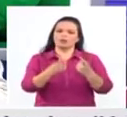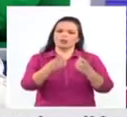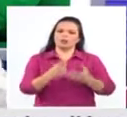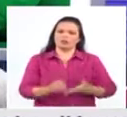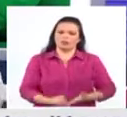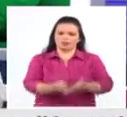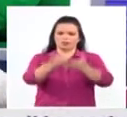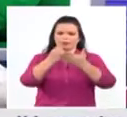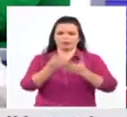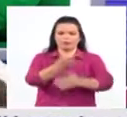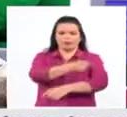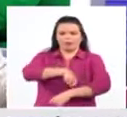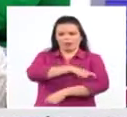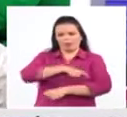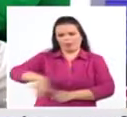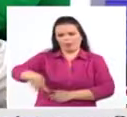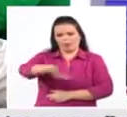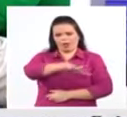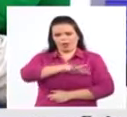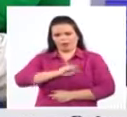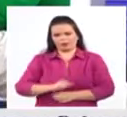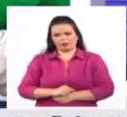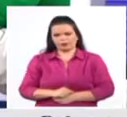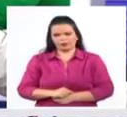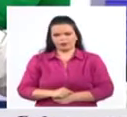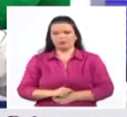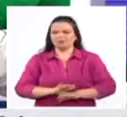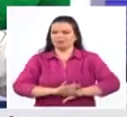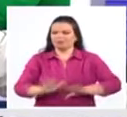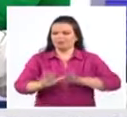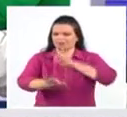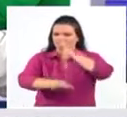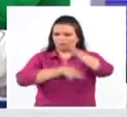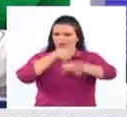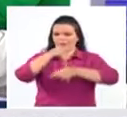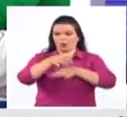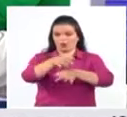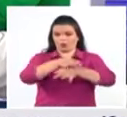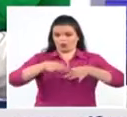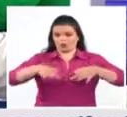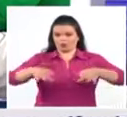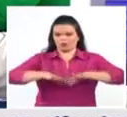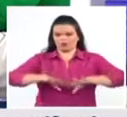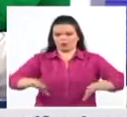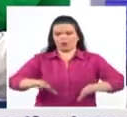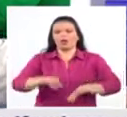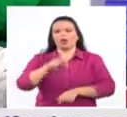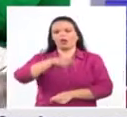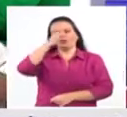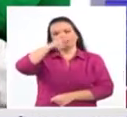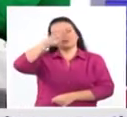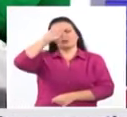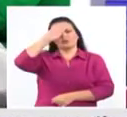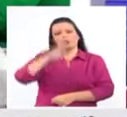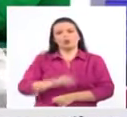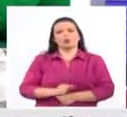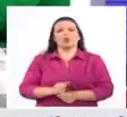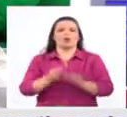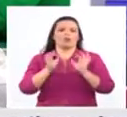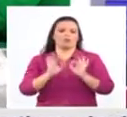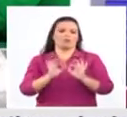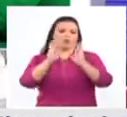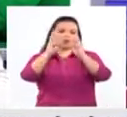popular. Con esta incidencia que tú has informado, bueno, pues Cuba, su tasa de incidencia en estos momentos, aunque